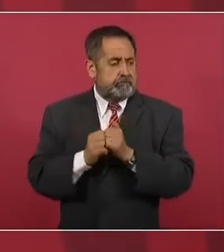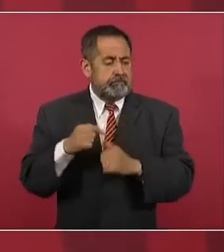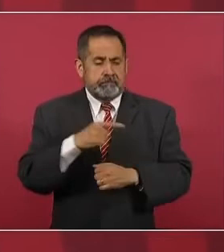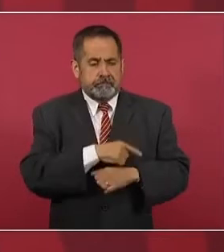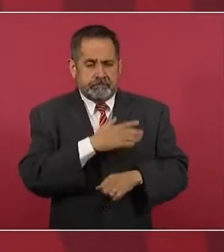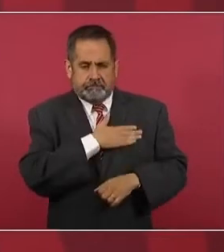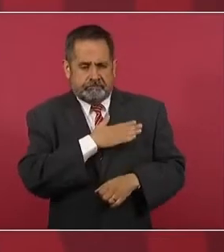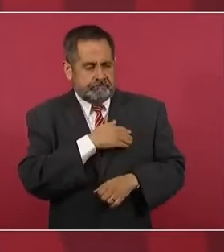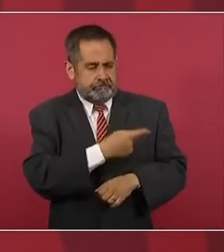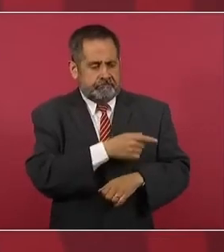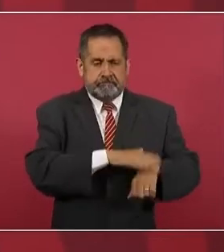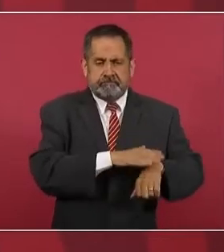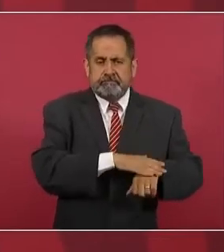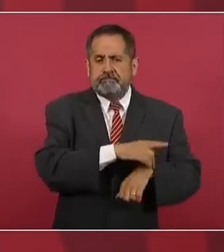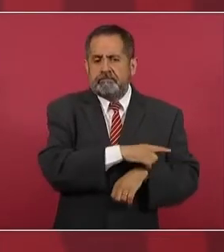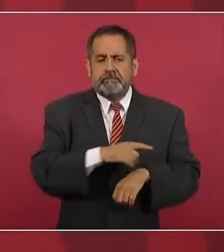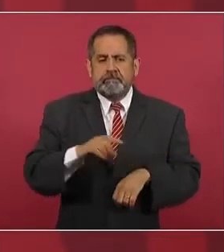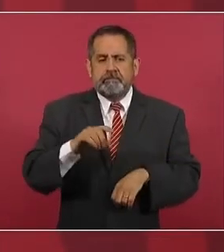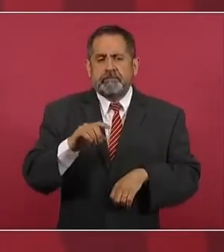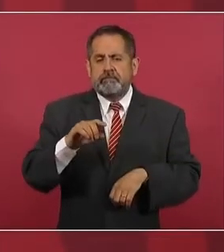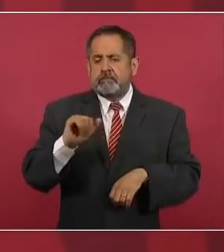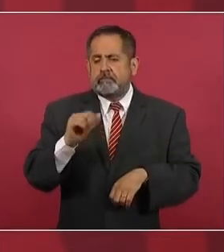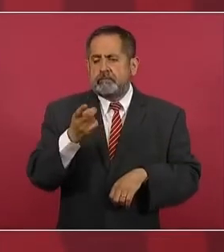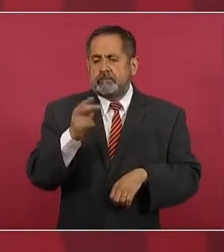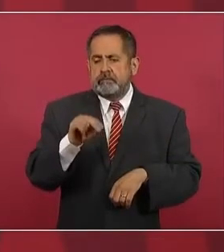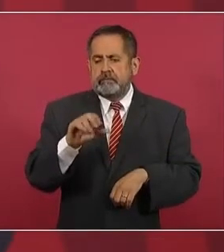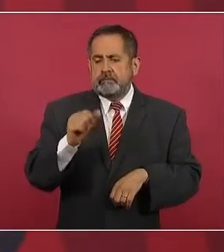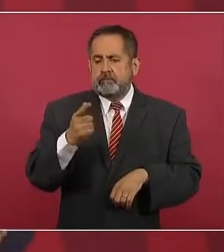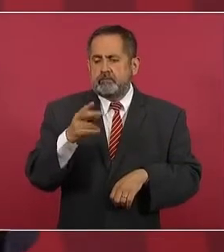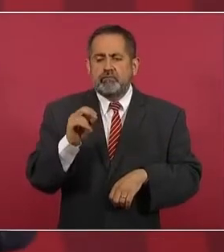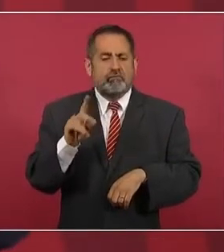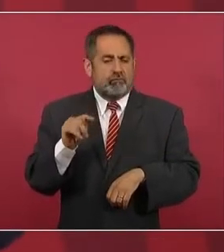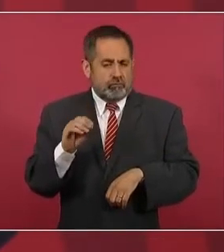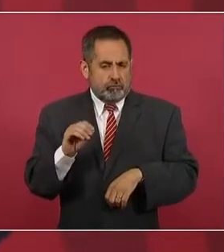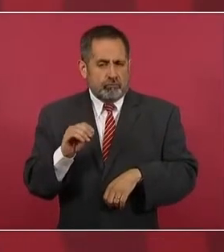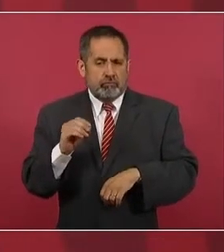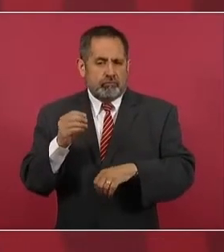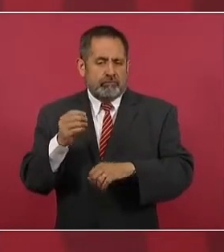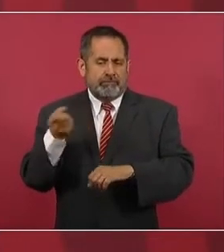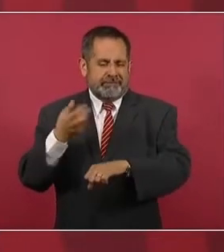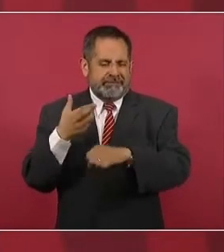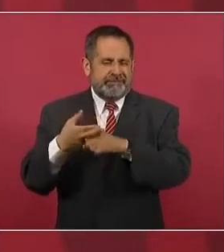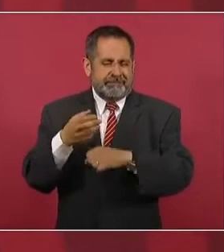secretario de Gobernación, con Adán Augusto, y Leti,